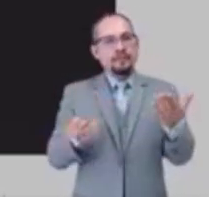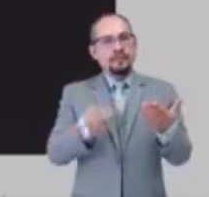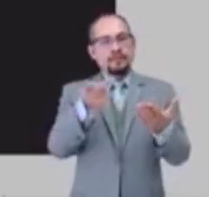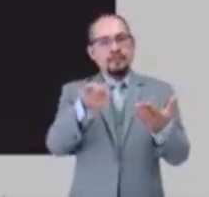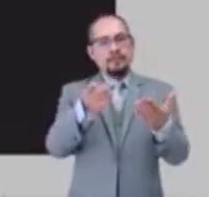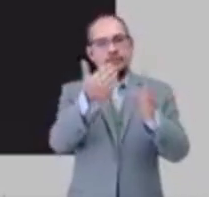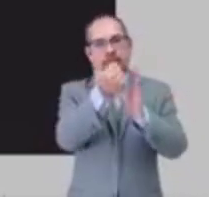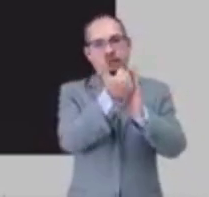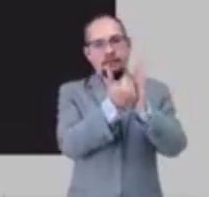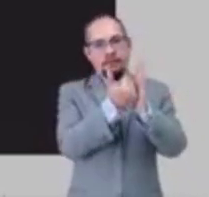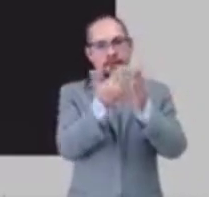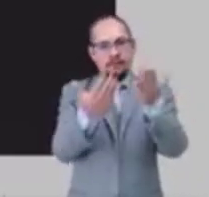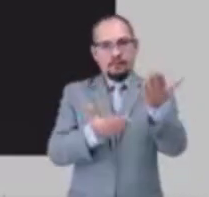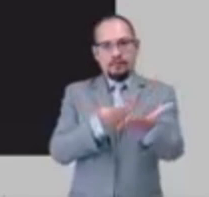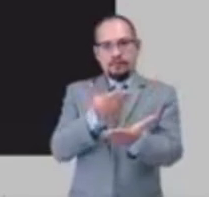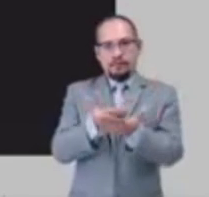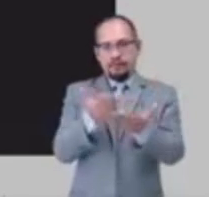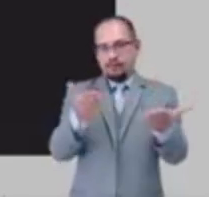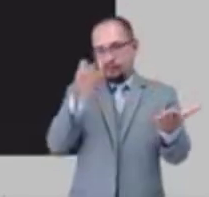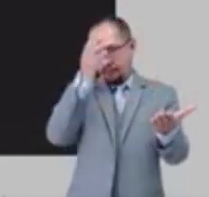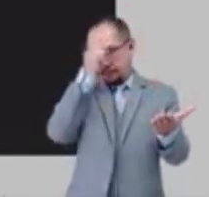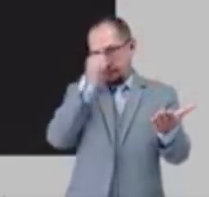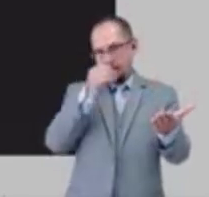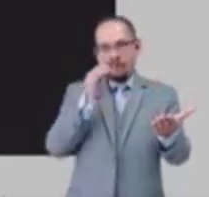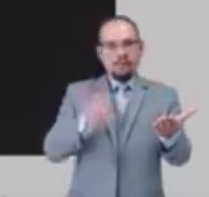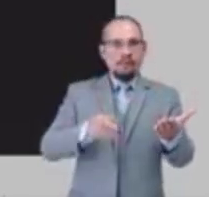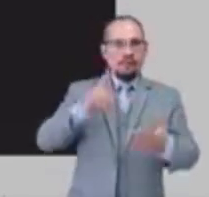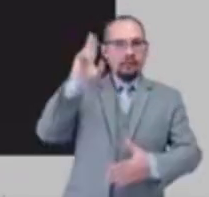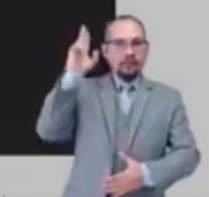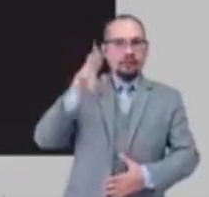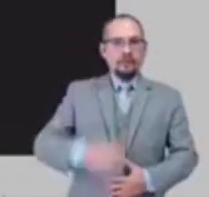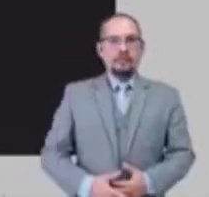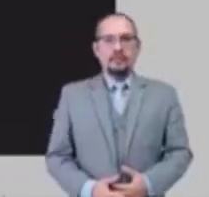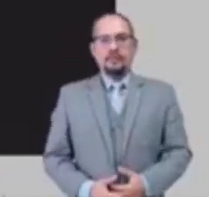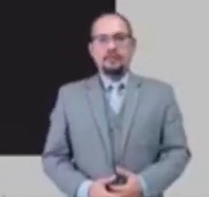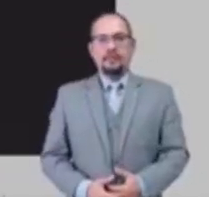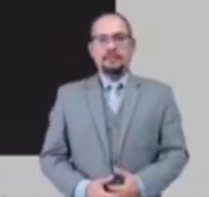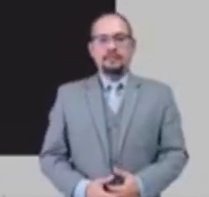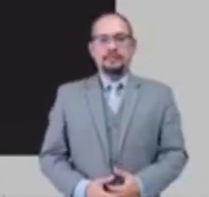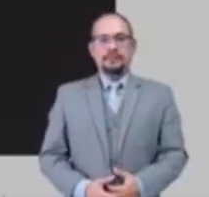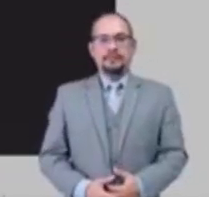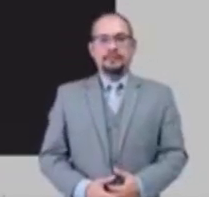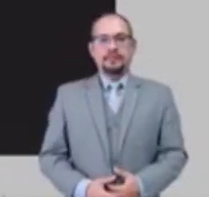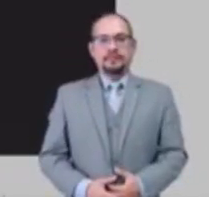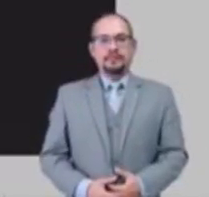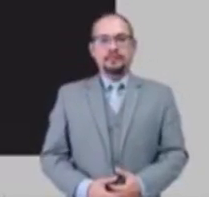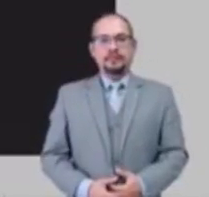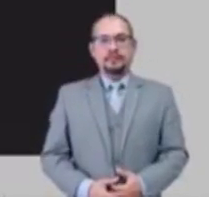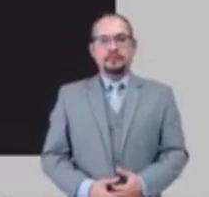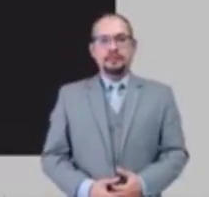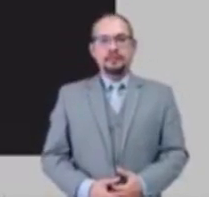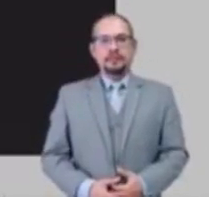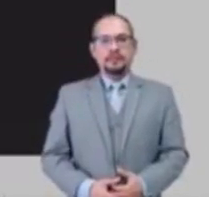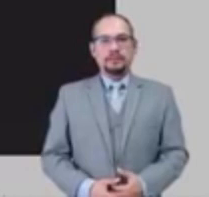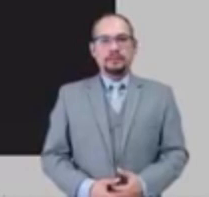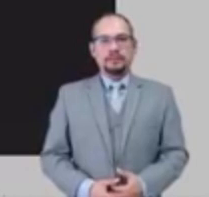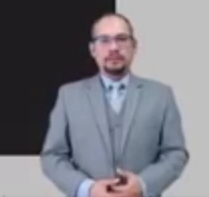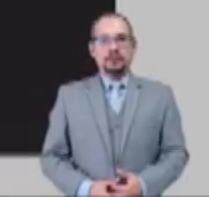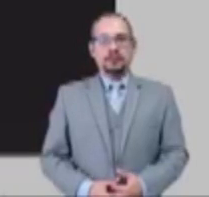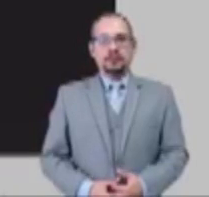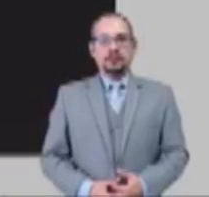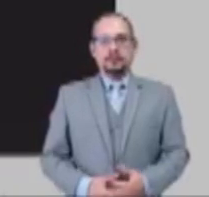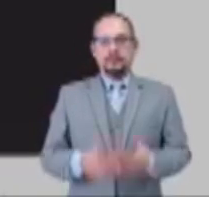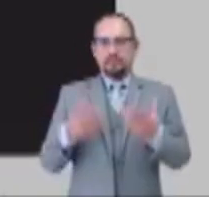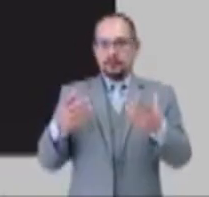56 entregables que debe enviar durante el actual proceso electoral lo que representa un avance global esperado de 50 por ciento